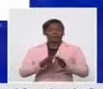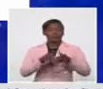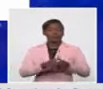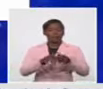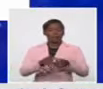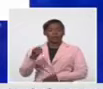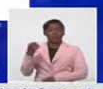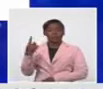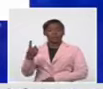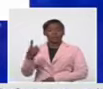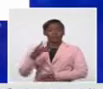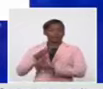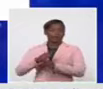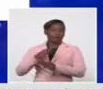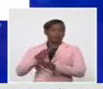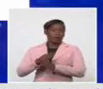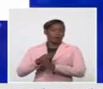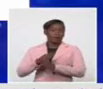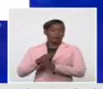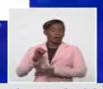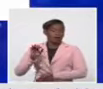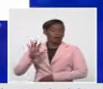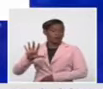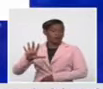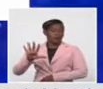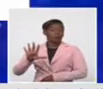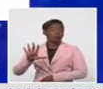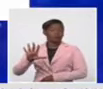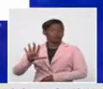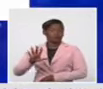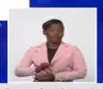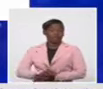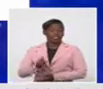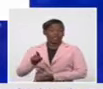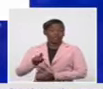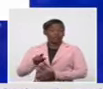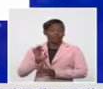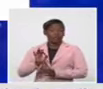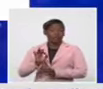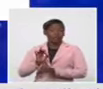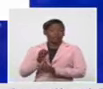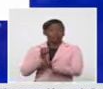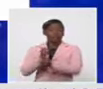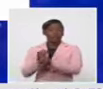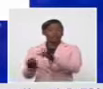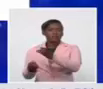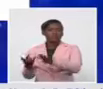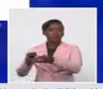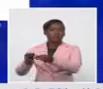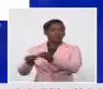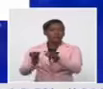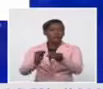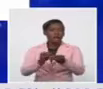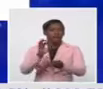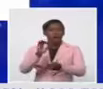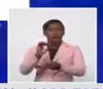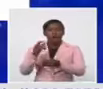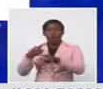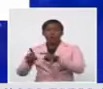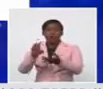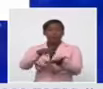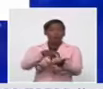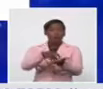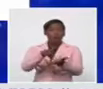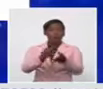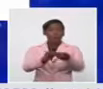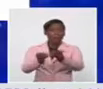y Santiago de Cuba 5 eventos. Como ven, ha habido una disminución, pero todavía hay provincias, entre